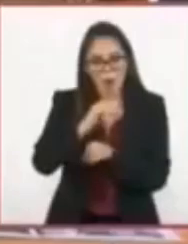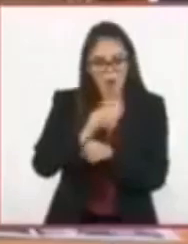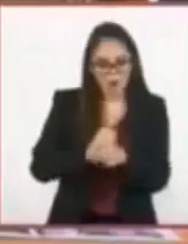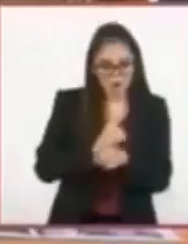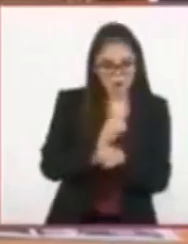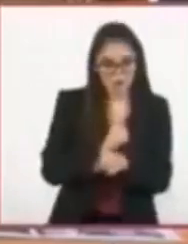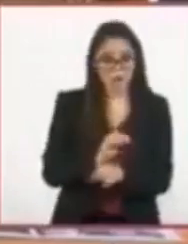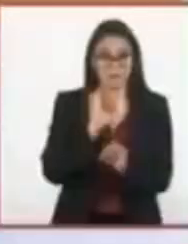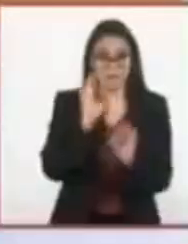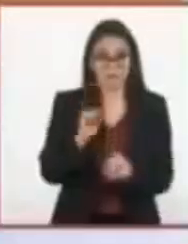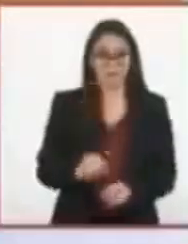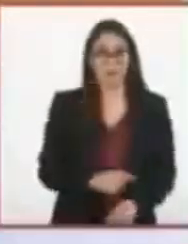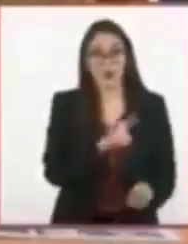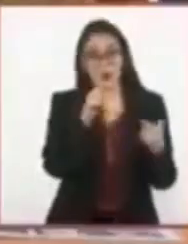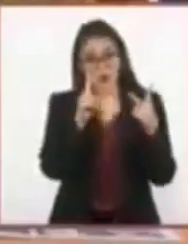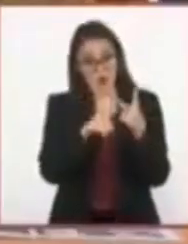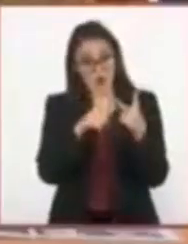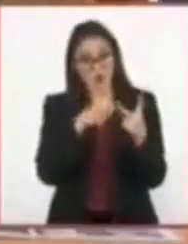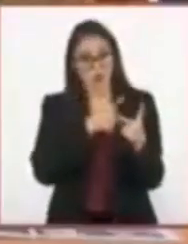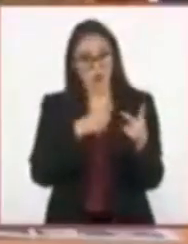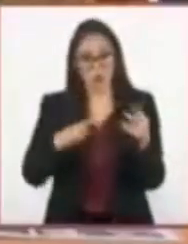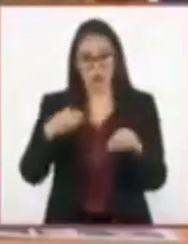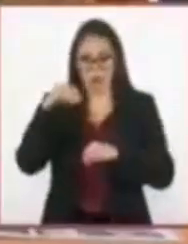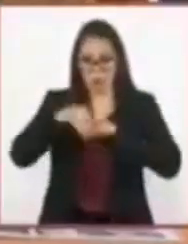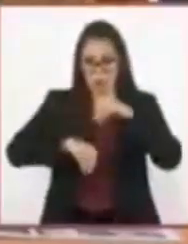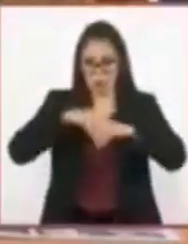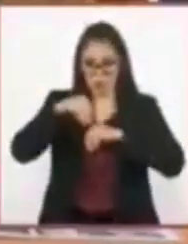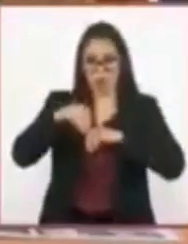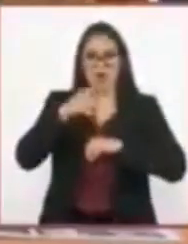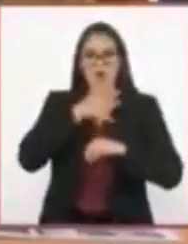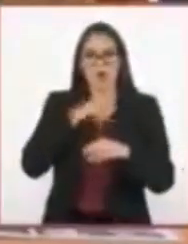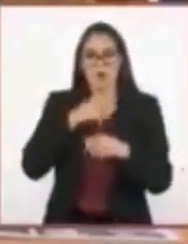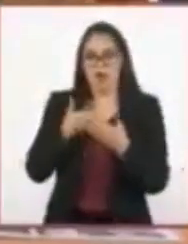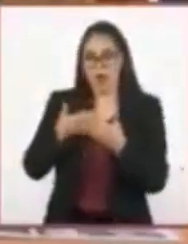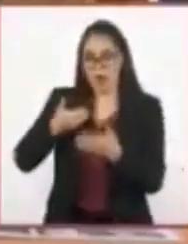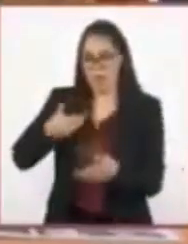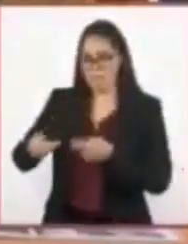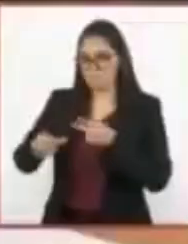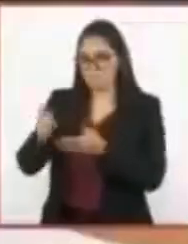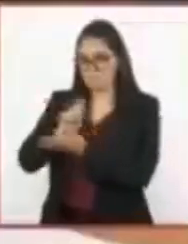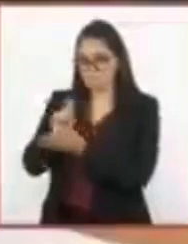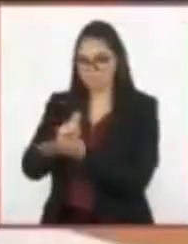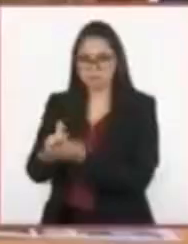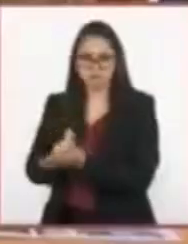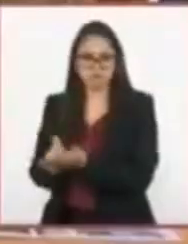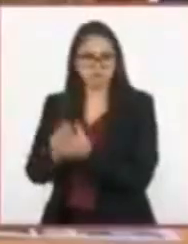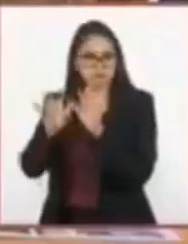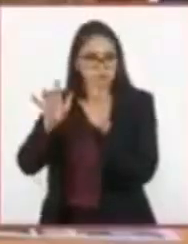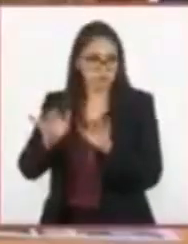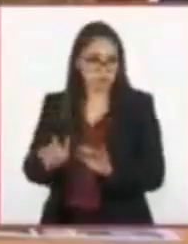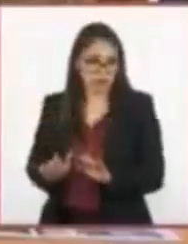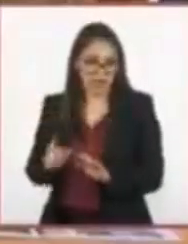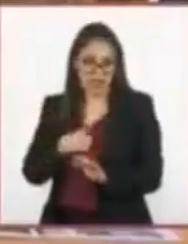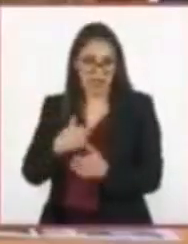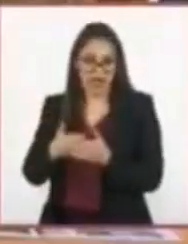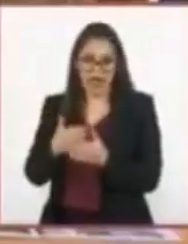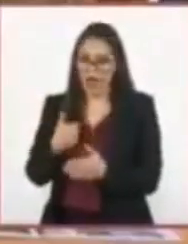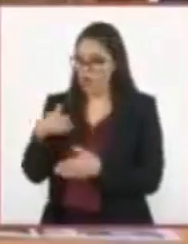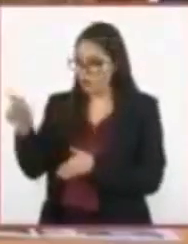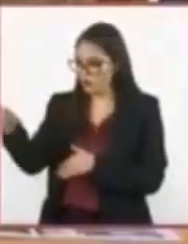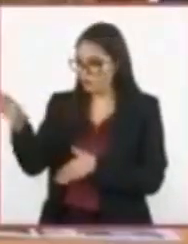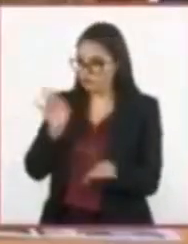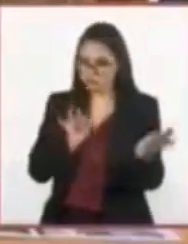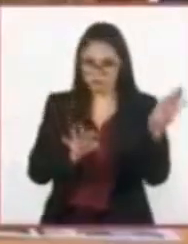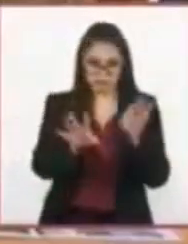Dos, elaboramos la escritura del borrador. Tomamos como base los apuntes que hicimos